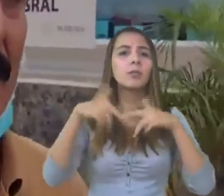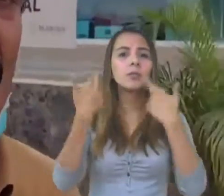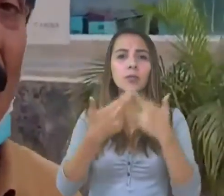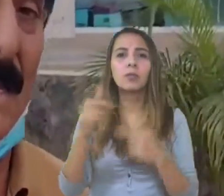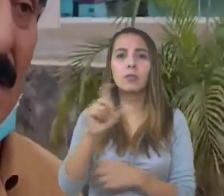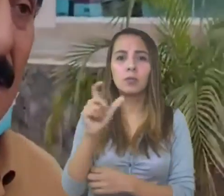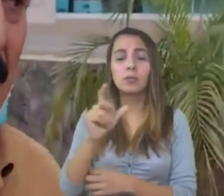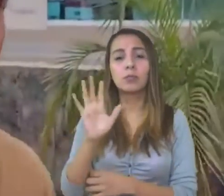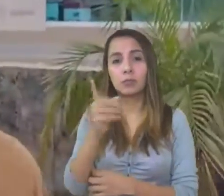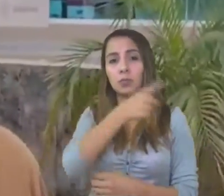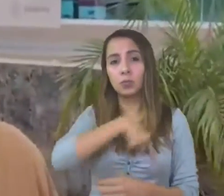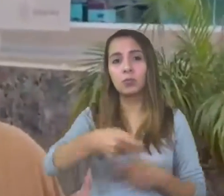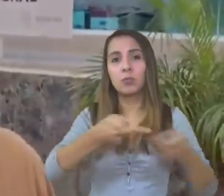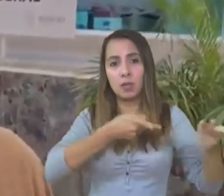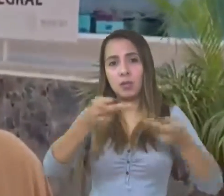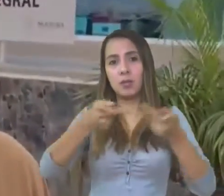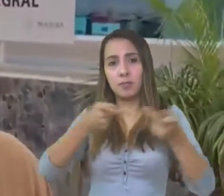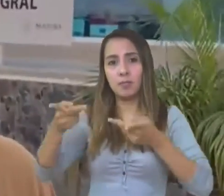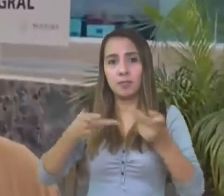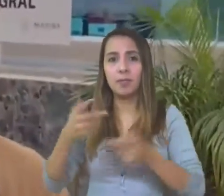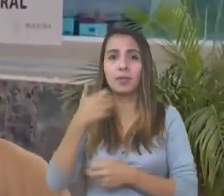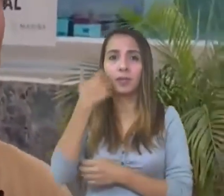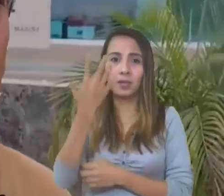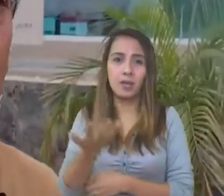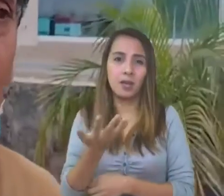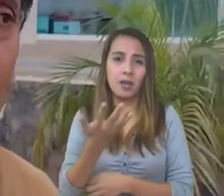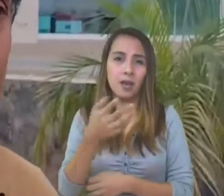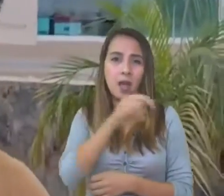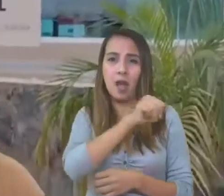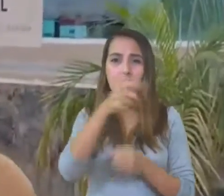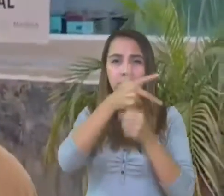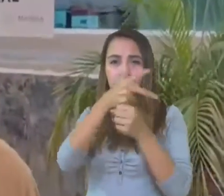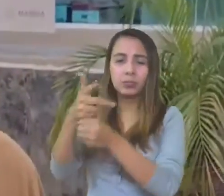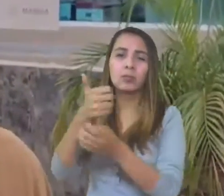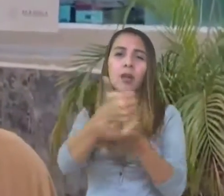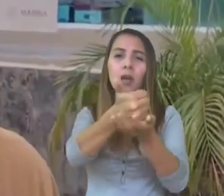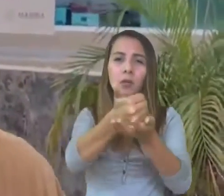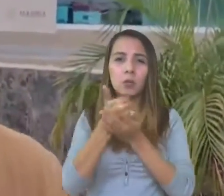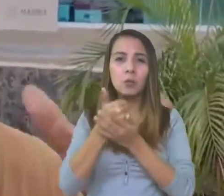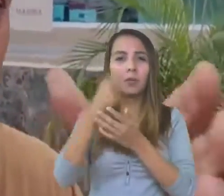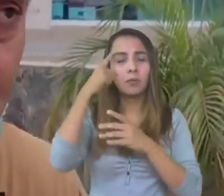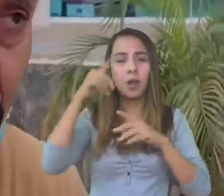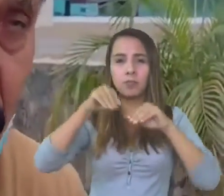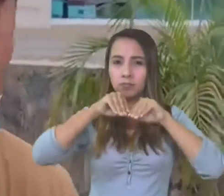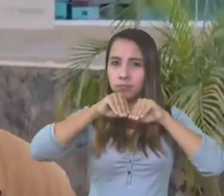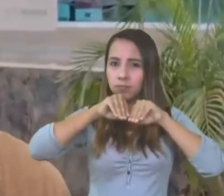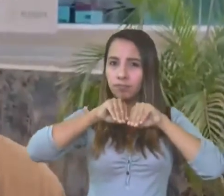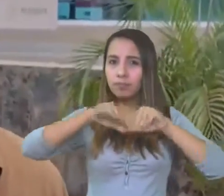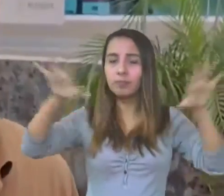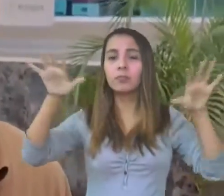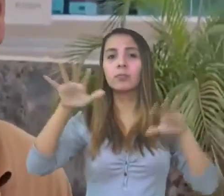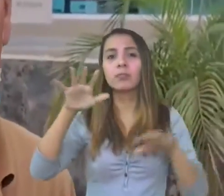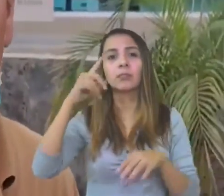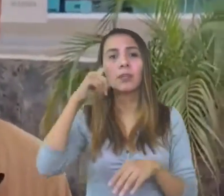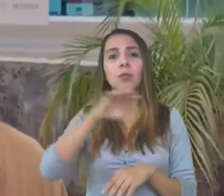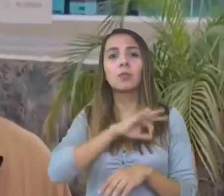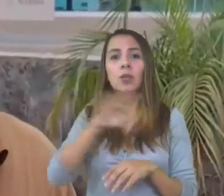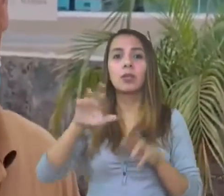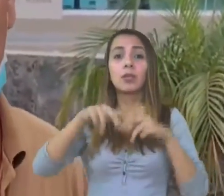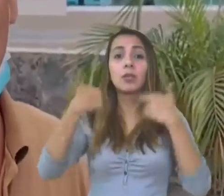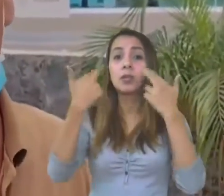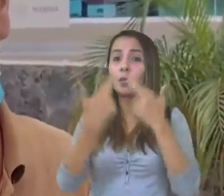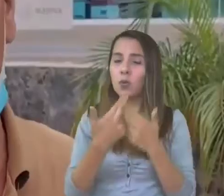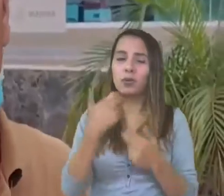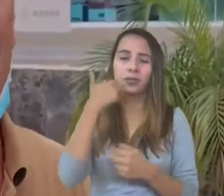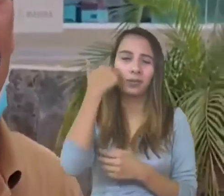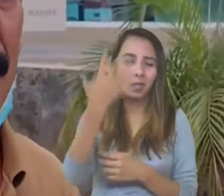vamos a organizar. Y queremos que ahí nos ayuden los medios de comunicación a conseguirnos una reunión con el presidente de la República,